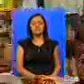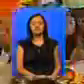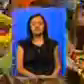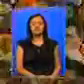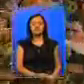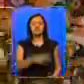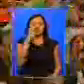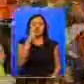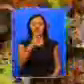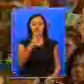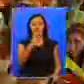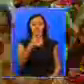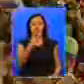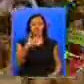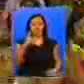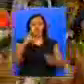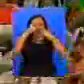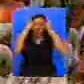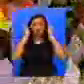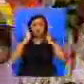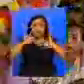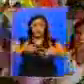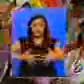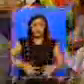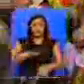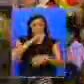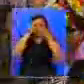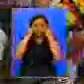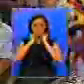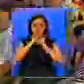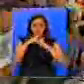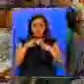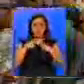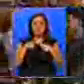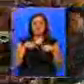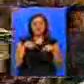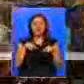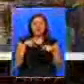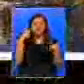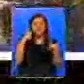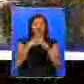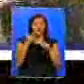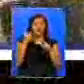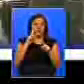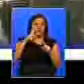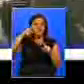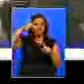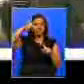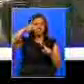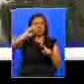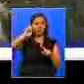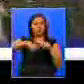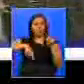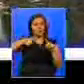Si vieron ahí esos trajes de bioseguridad que estaban en pantalla, ahí no se vio muy bien porque no pudimos meter una cámara,